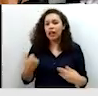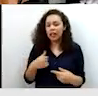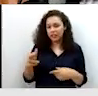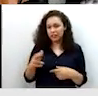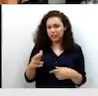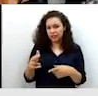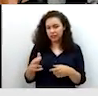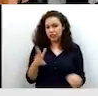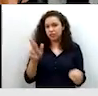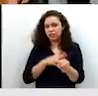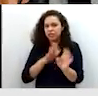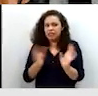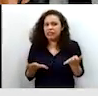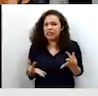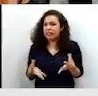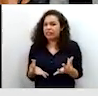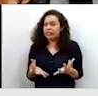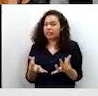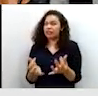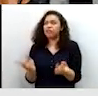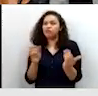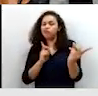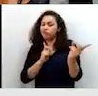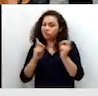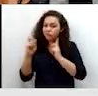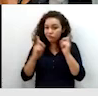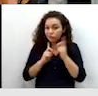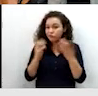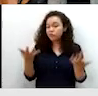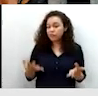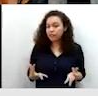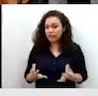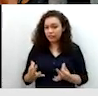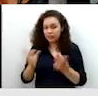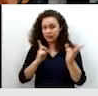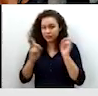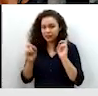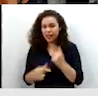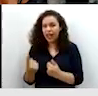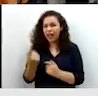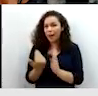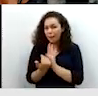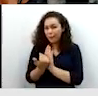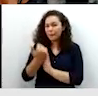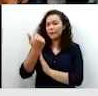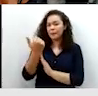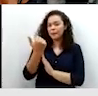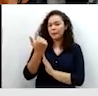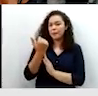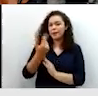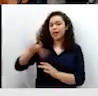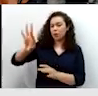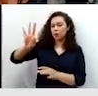ya es de dudosa calidad. En el caso de dudosa calidad, pues ya estaríamos incrementando un poquito más la dosificación de